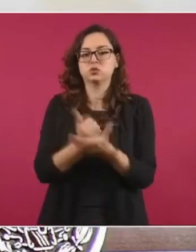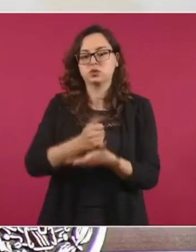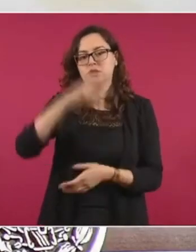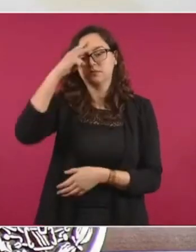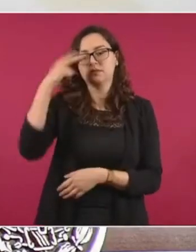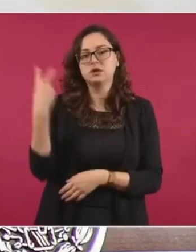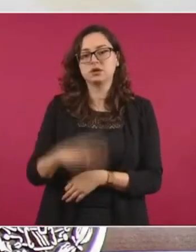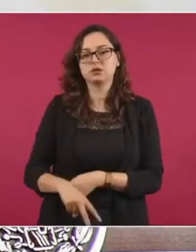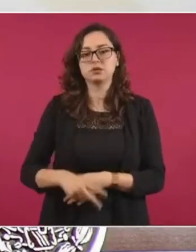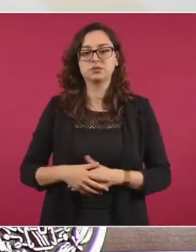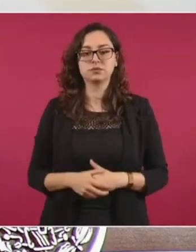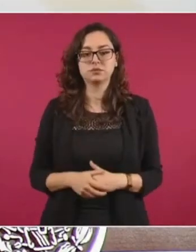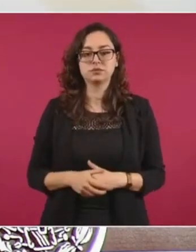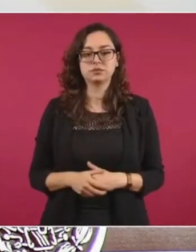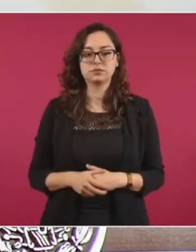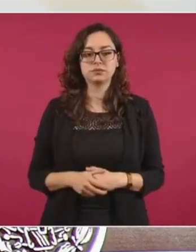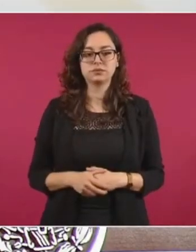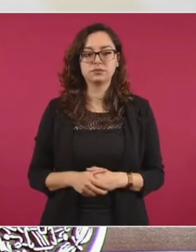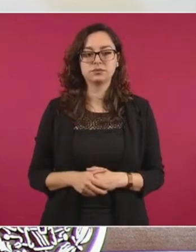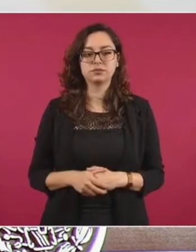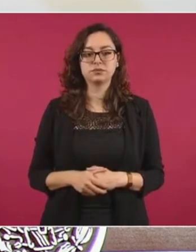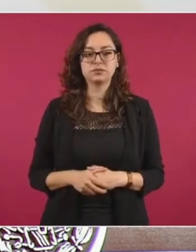la Ciudad de México.